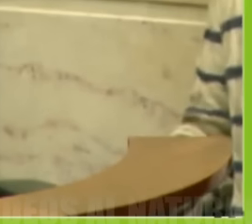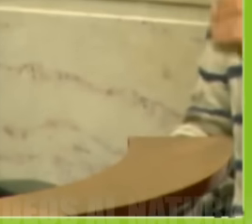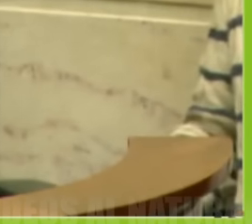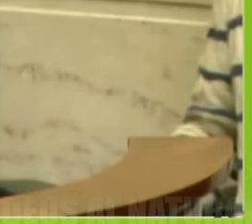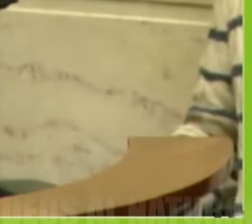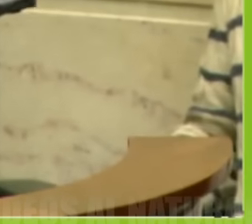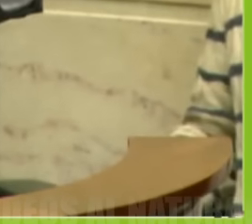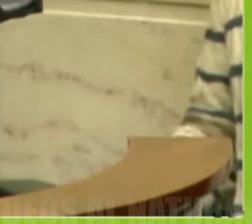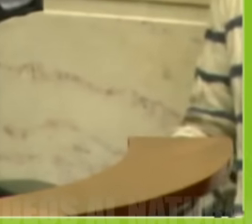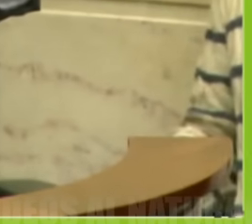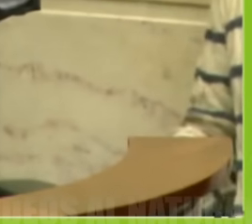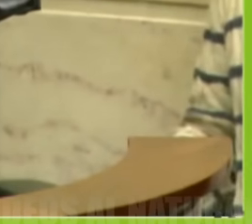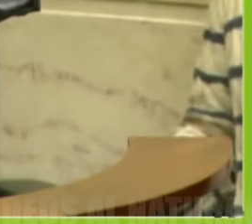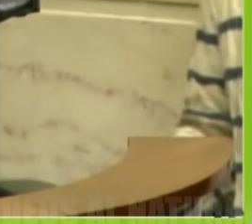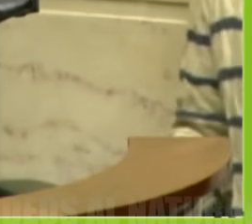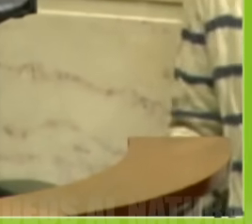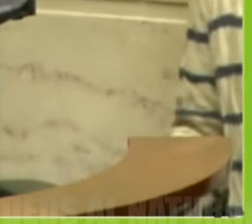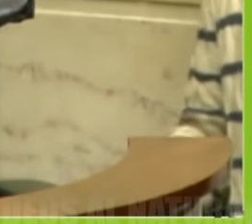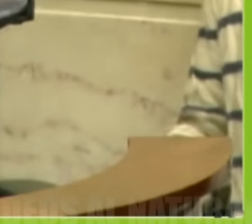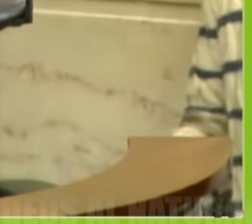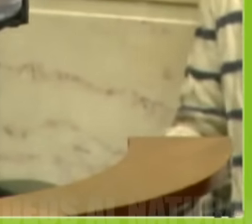Yo no quiero